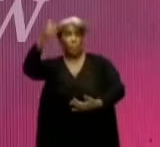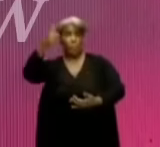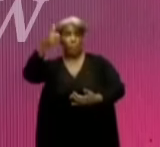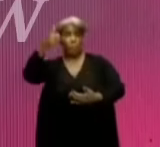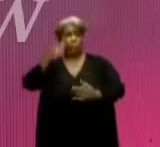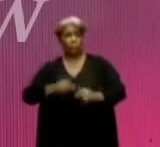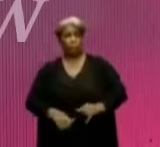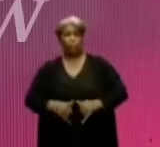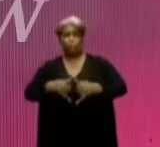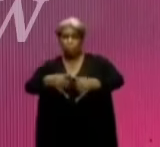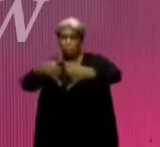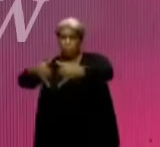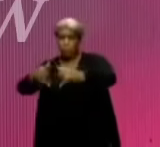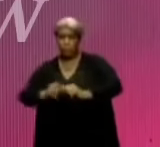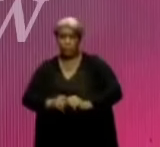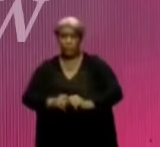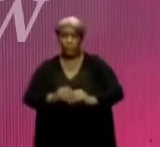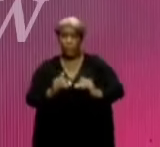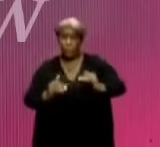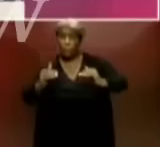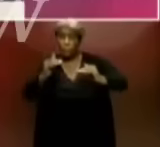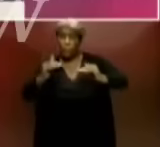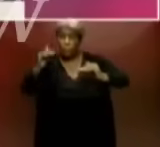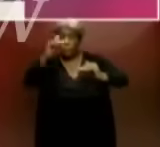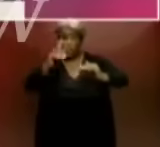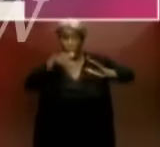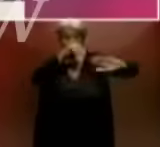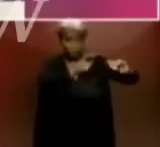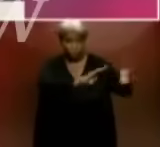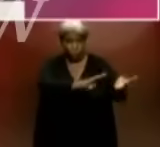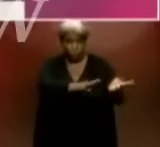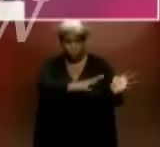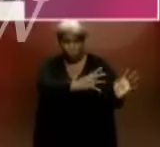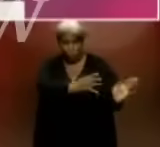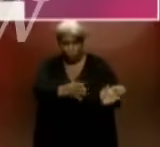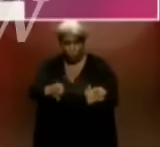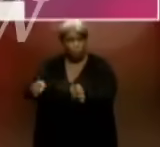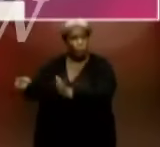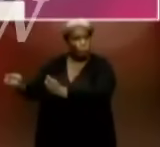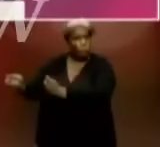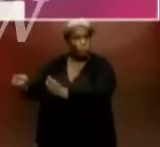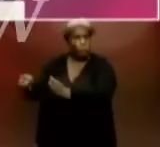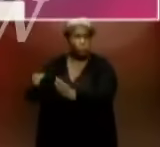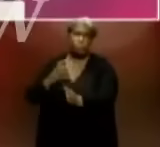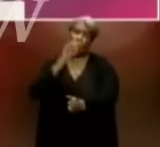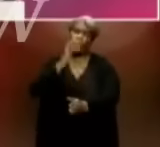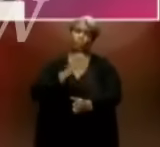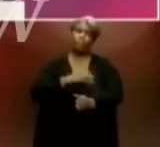Y los niveles de producción que estamos viendo, con la excepción del cerdo